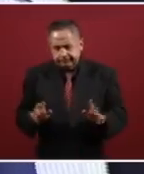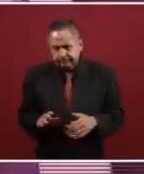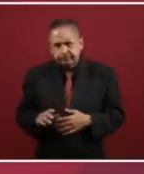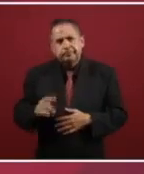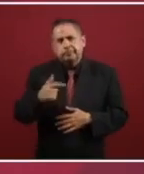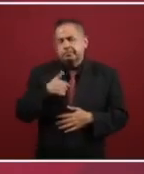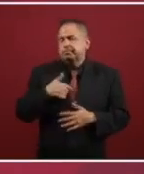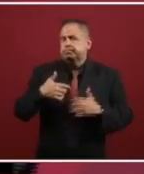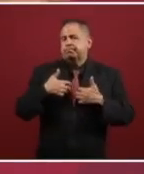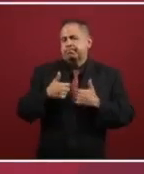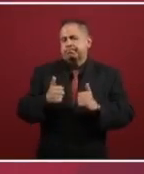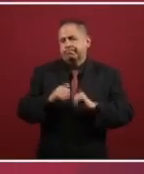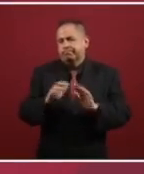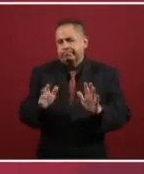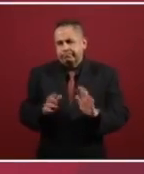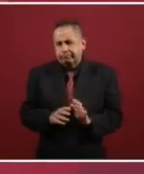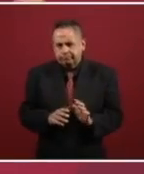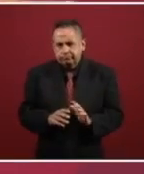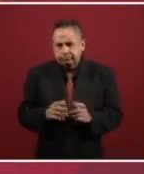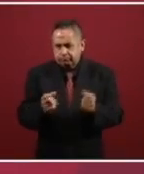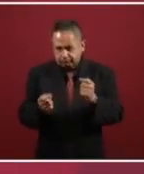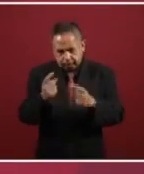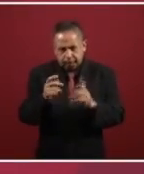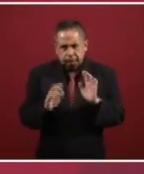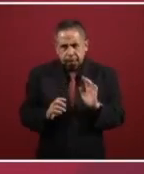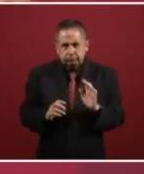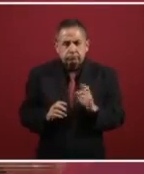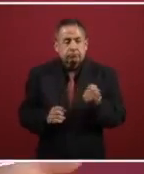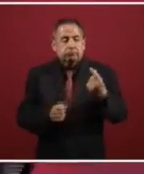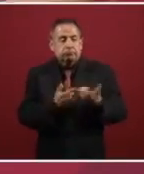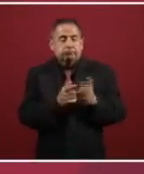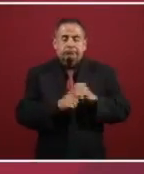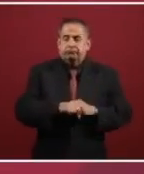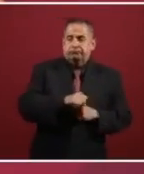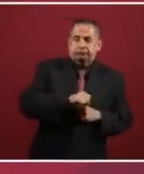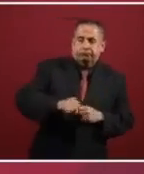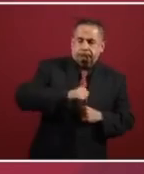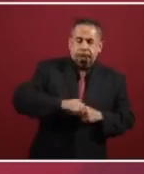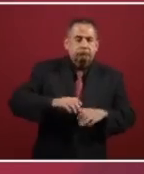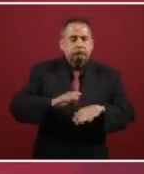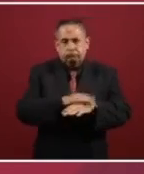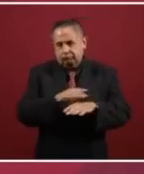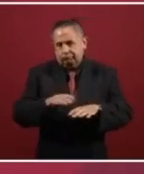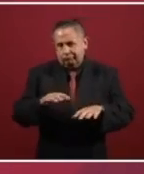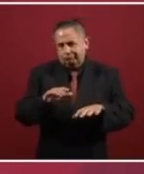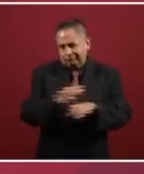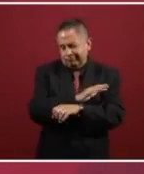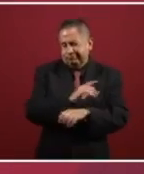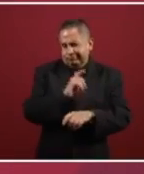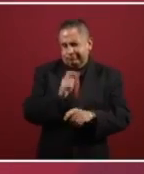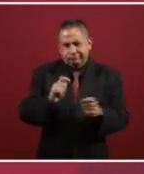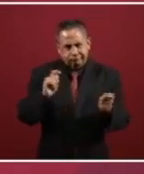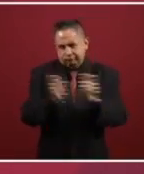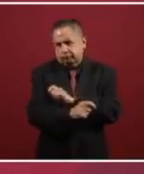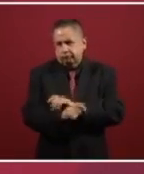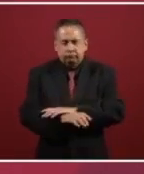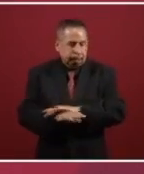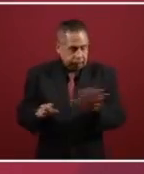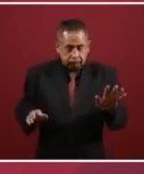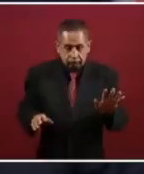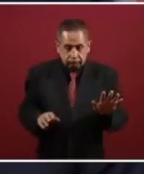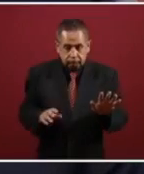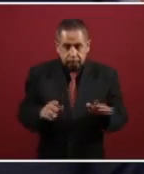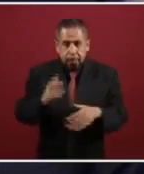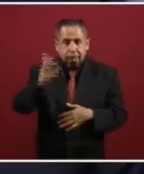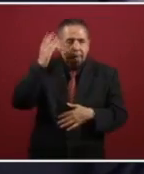que hay también resistencias porque es un cambio. Lo cierto es que estaba echada